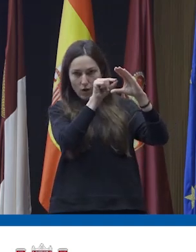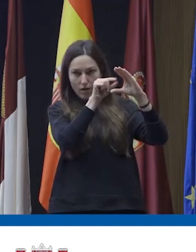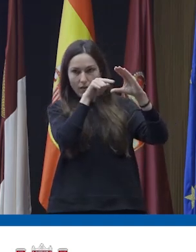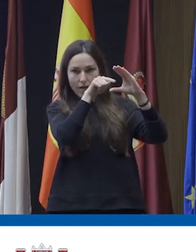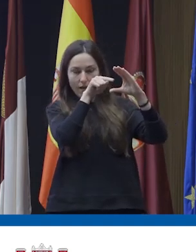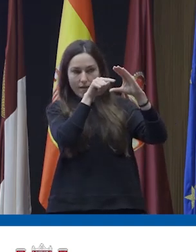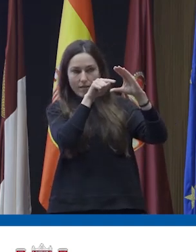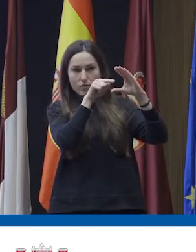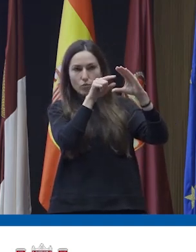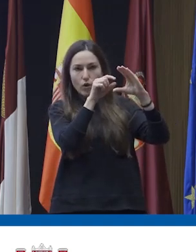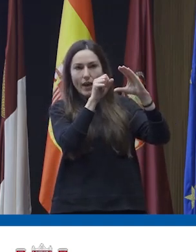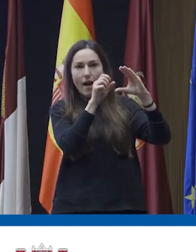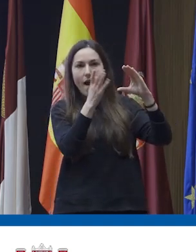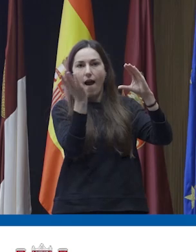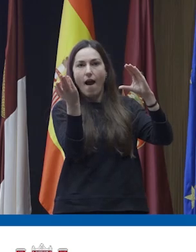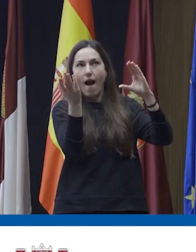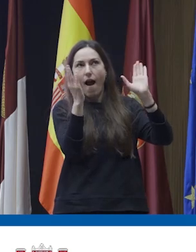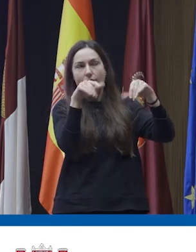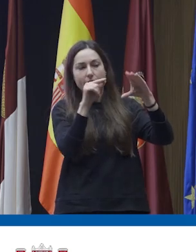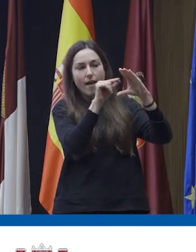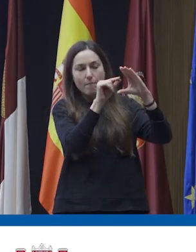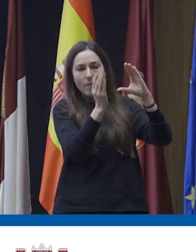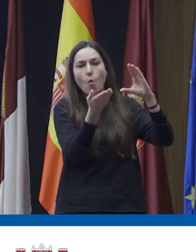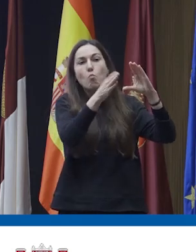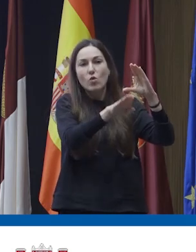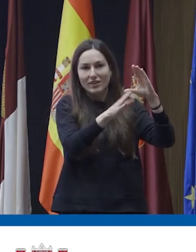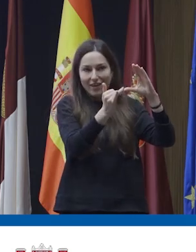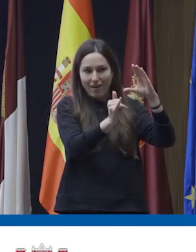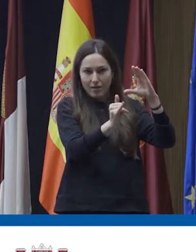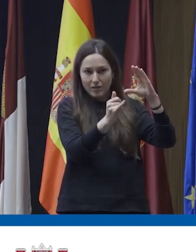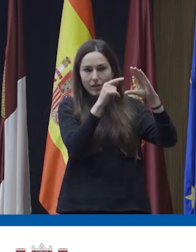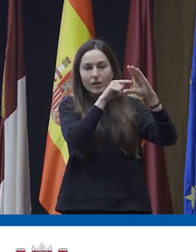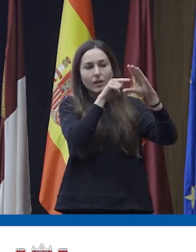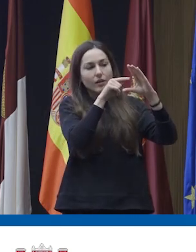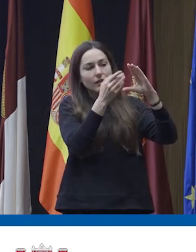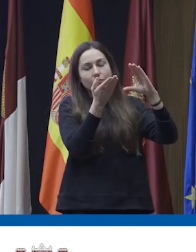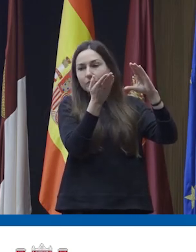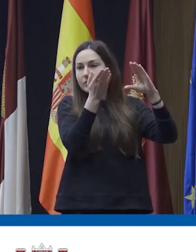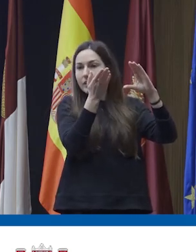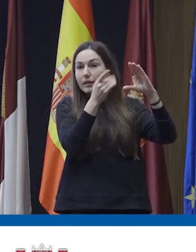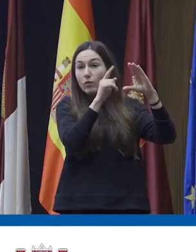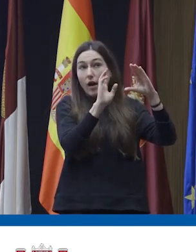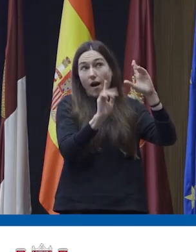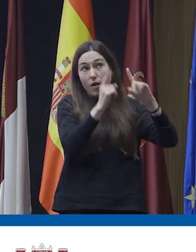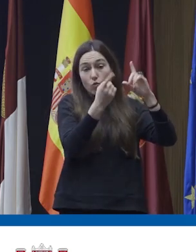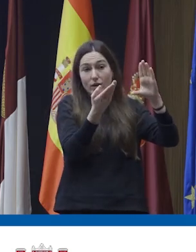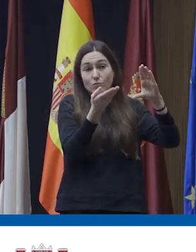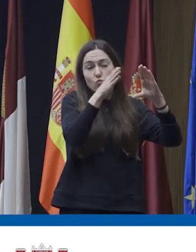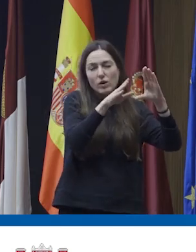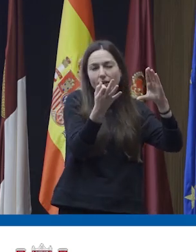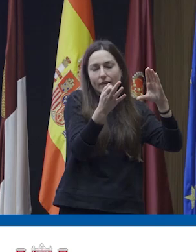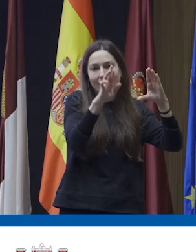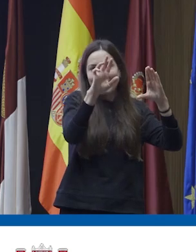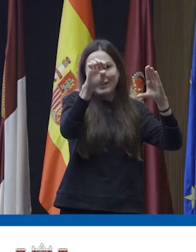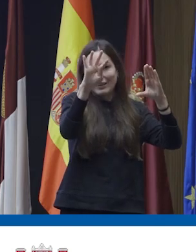y se muere, ¿vale? Entonces hay 2 tipos de degeneración macular. Hay una en la que se muere la retina y se atrofia, que